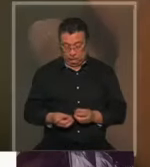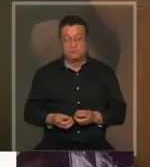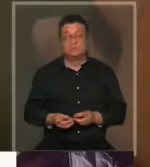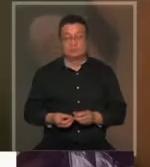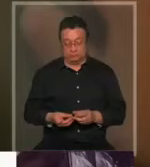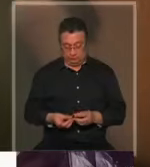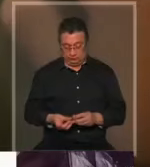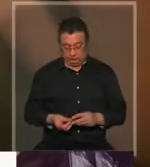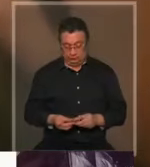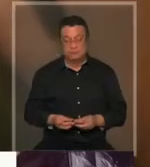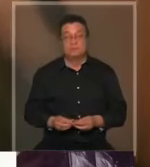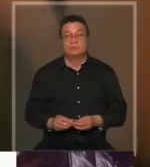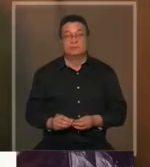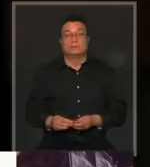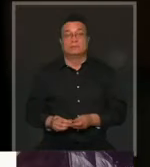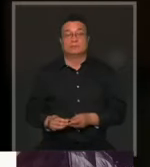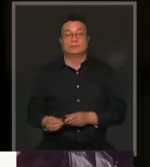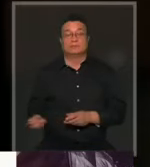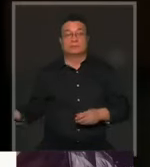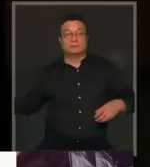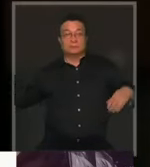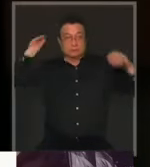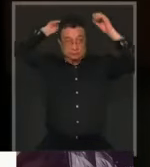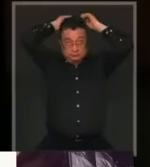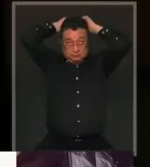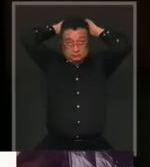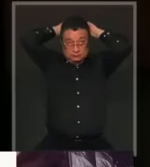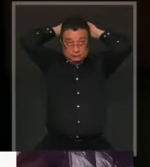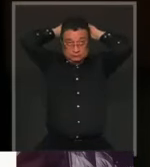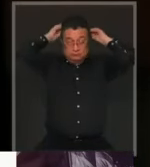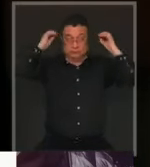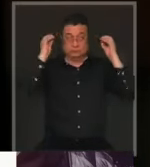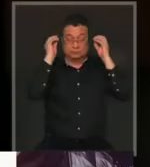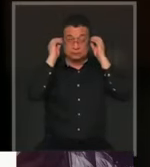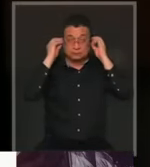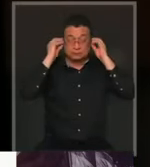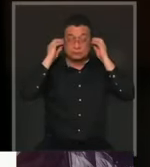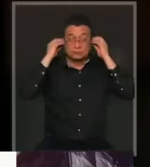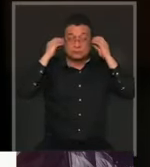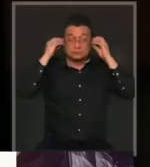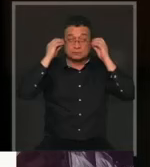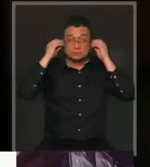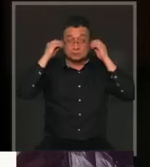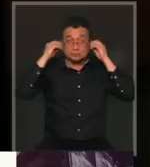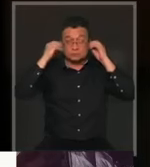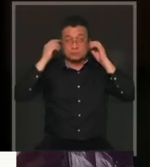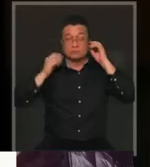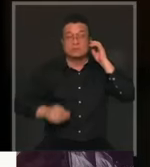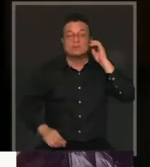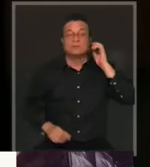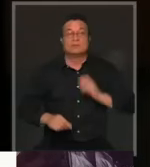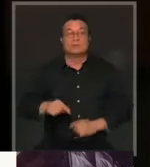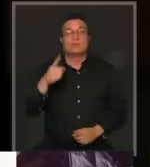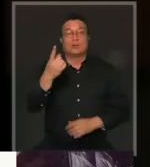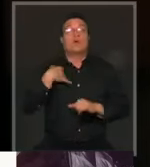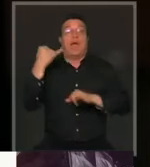problema. Asegura ser inocente. En la venta oficial nos quedamos sin entrada. Uno de mis amigos de la